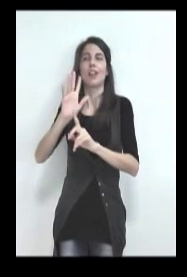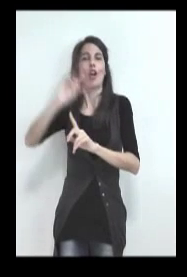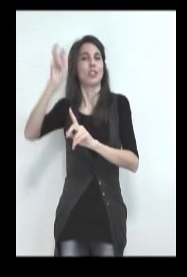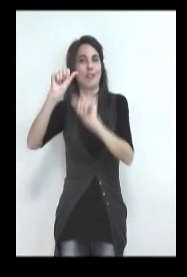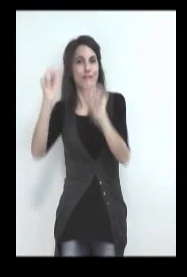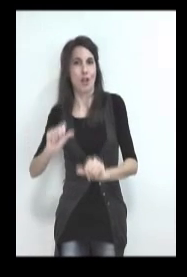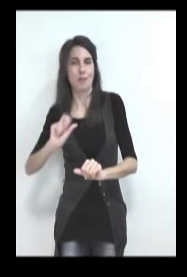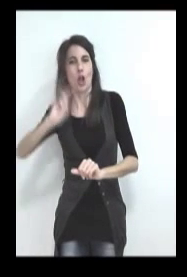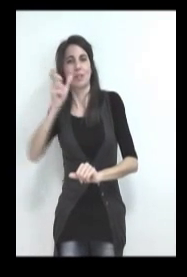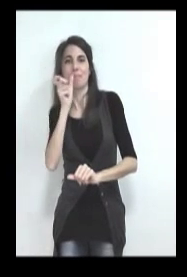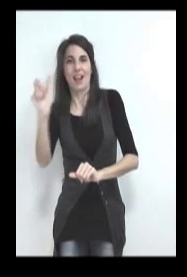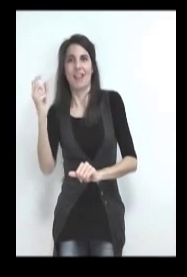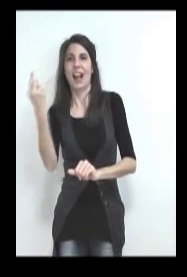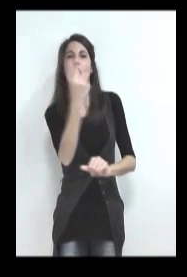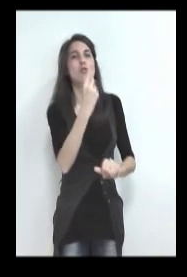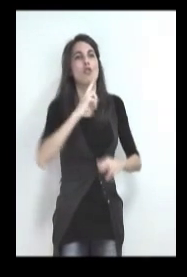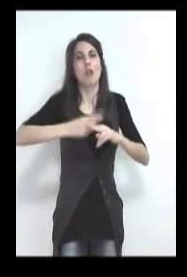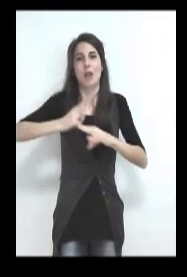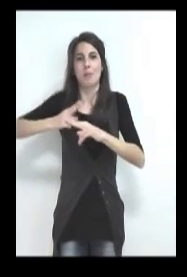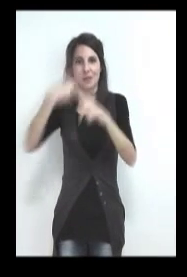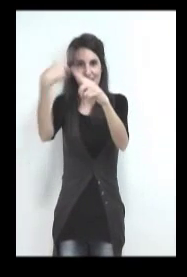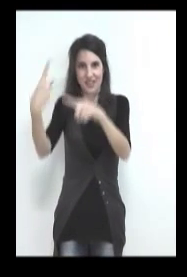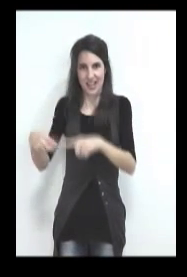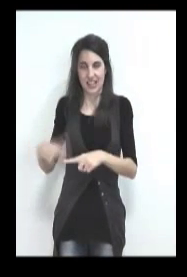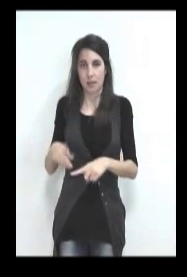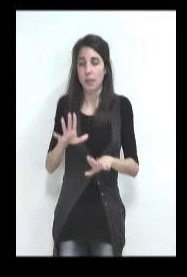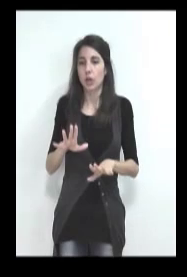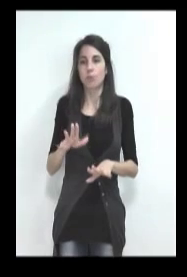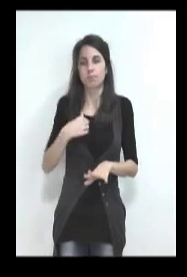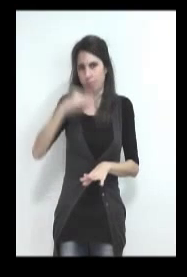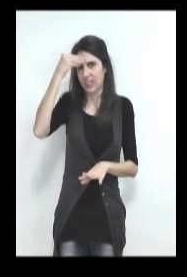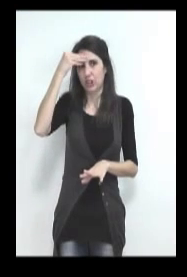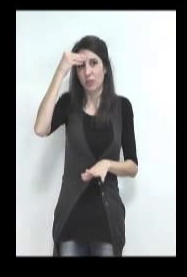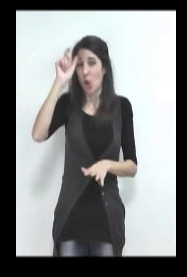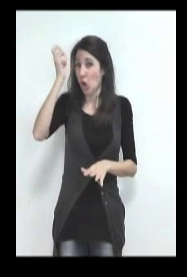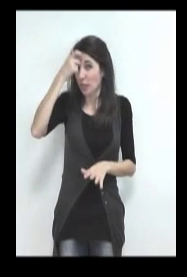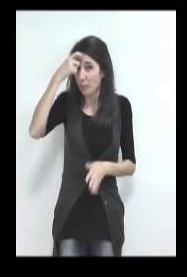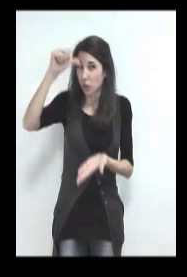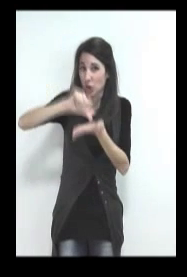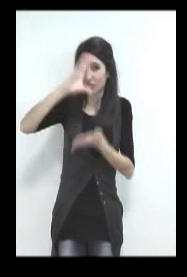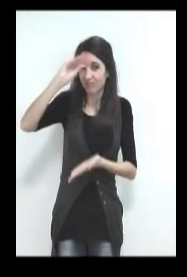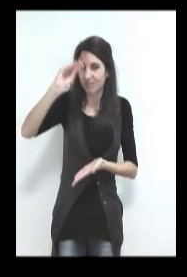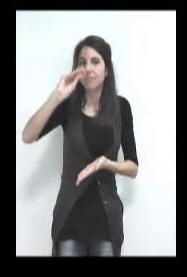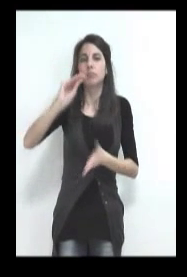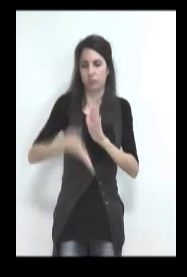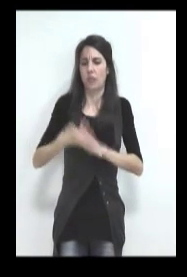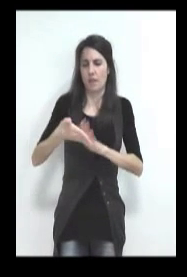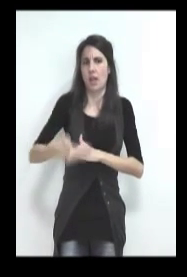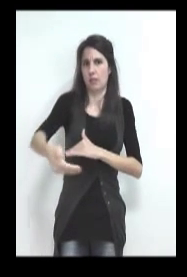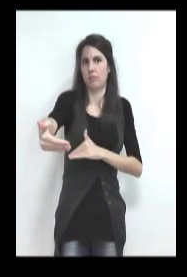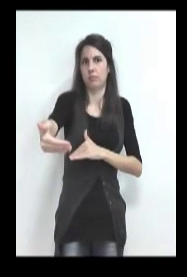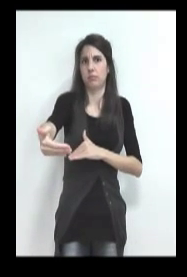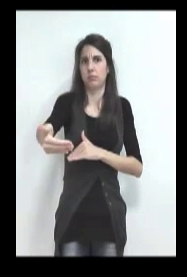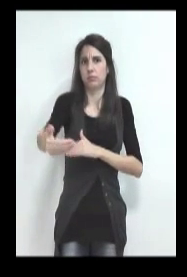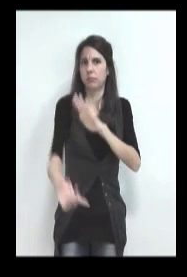totalmente de acuerdo, esto viene para quedarse, porque además no nos queda otro remedio, ya que muchos servicios, el coste